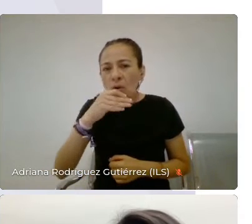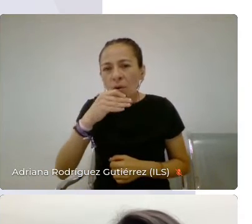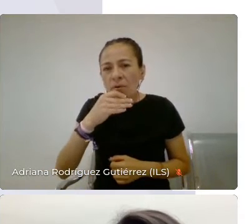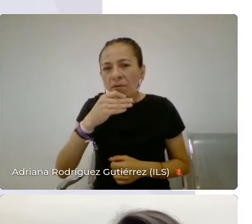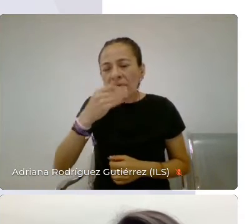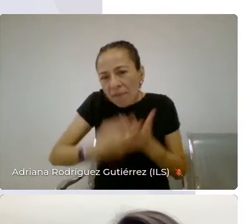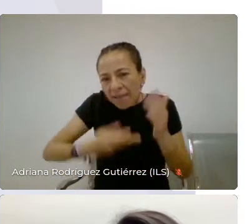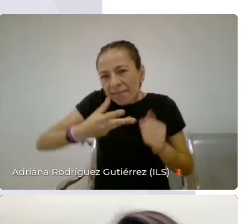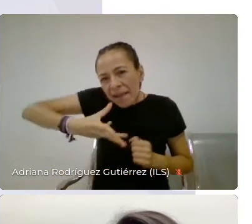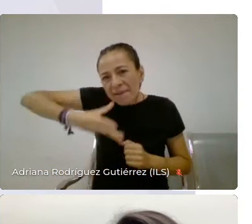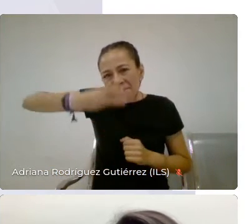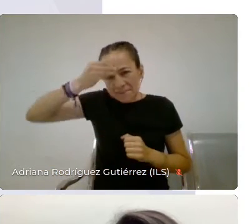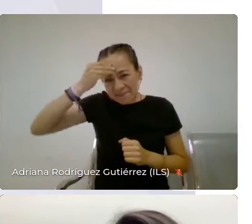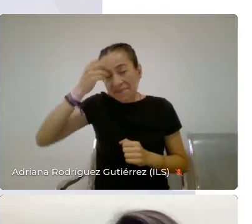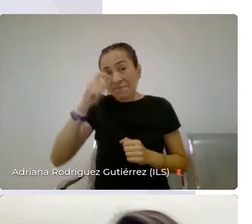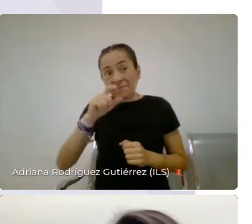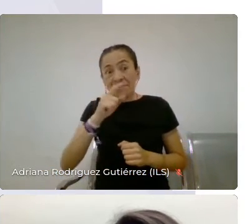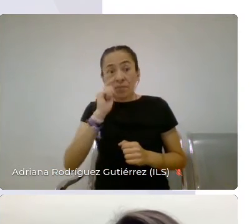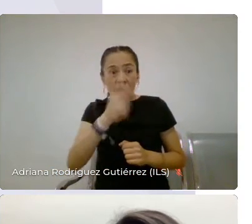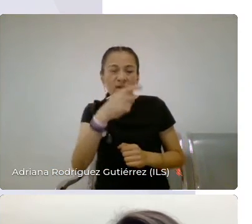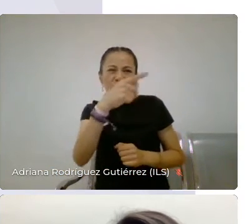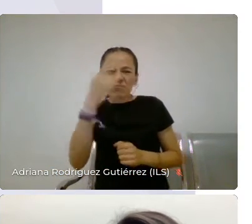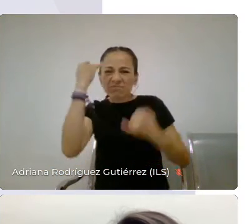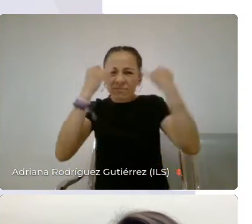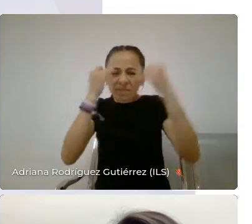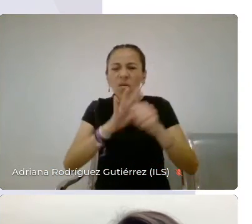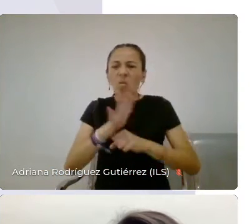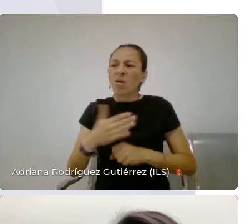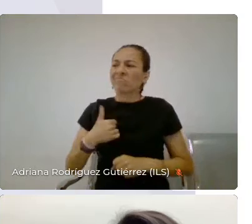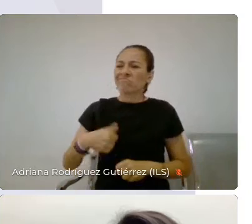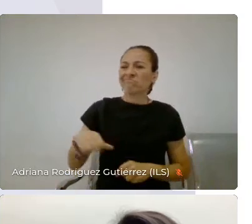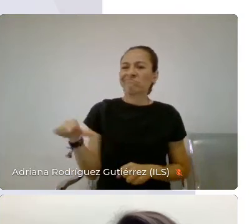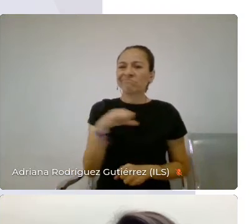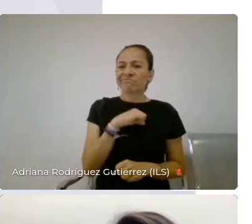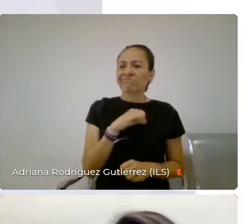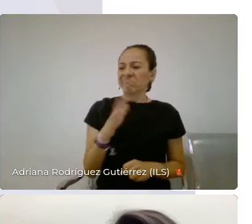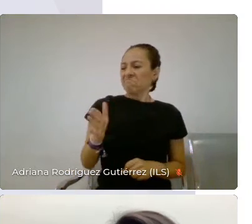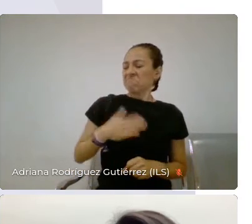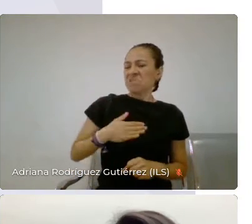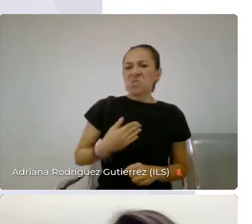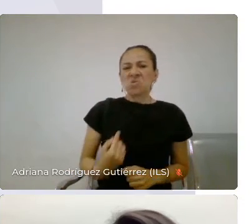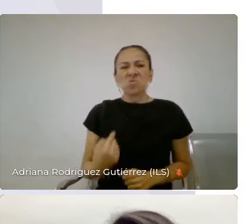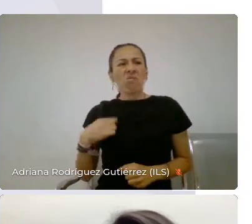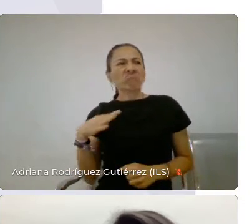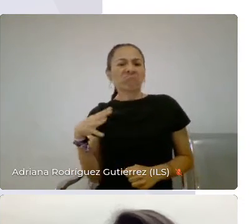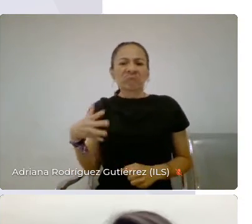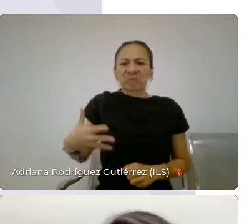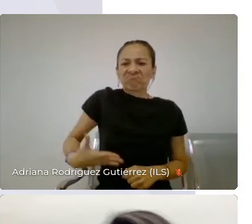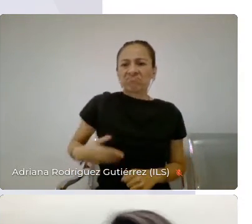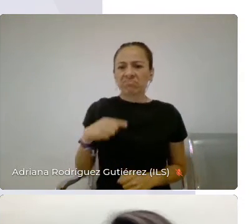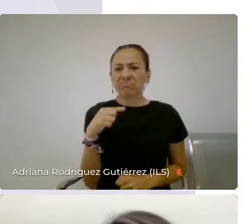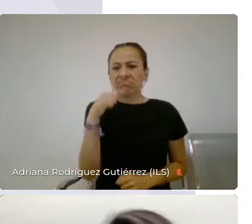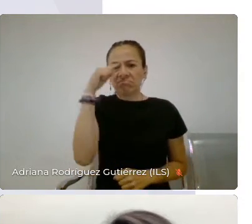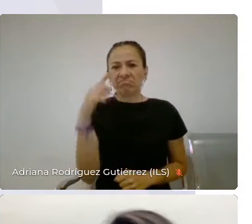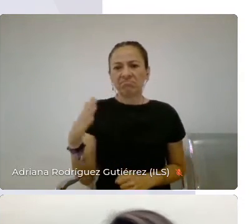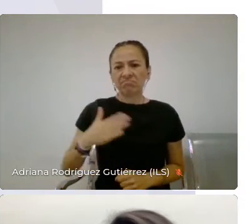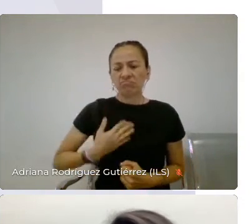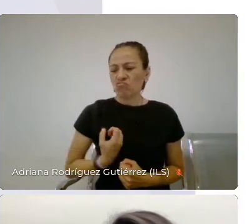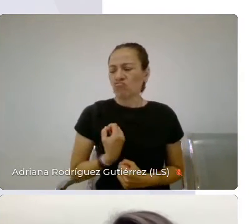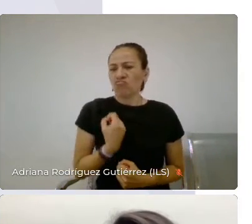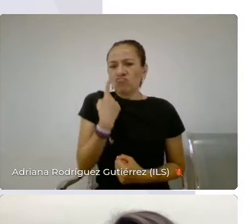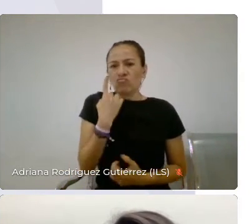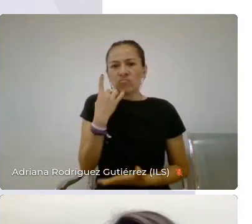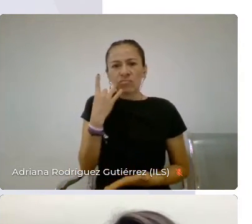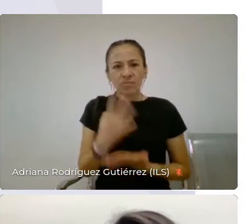retos, ¿cierto? Como romper con los paradigmas del ego, de no conocer el territorio, de no integrar personas, de no conocer los actores. Para